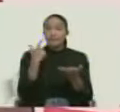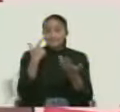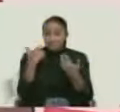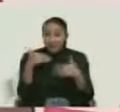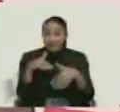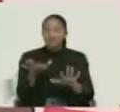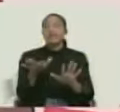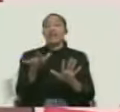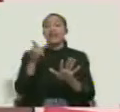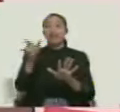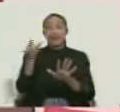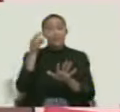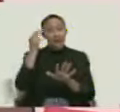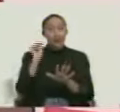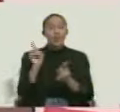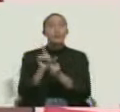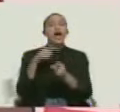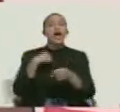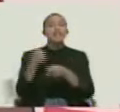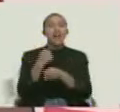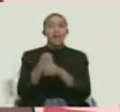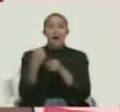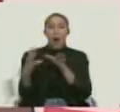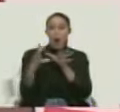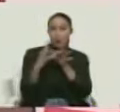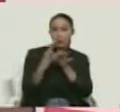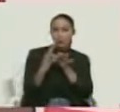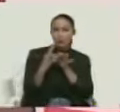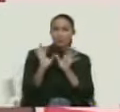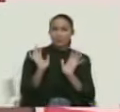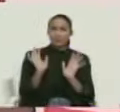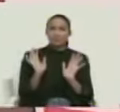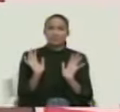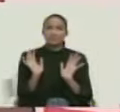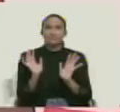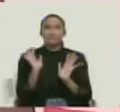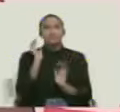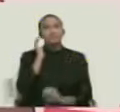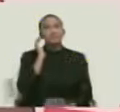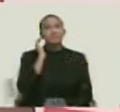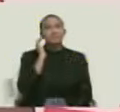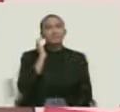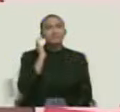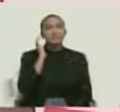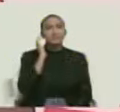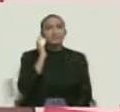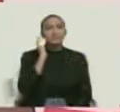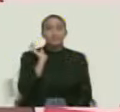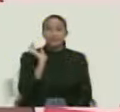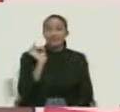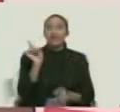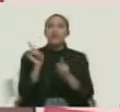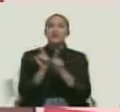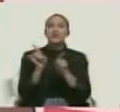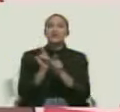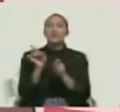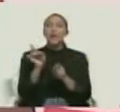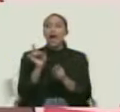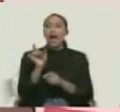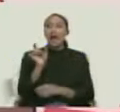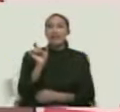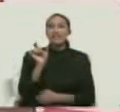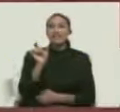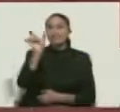para nosotros. La gente maricona. ¿Ah? La gente secreta maricona. Sí, una gente secreta tenemos, la 99, le